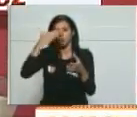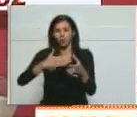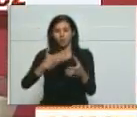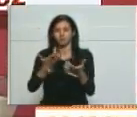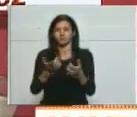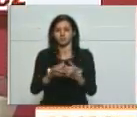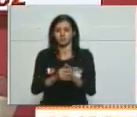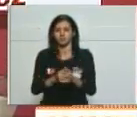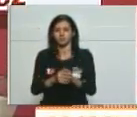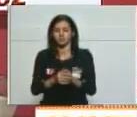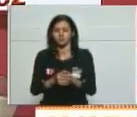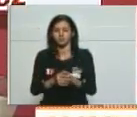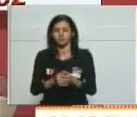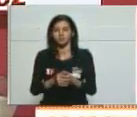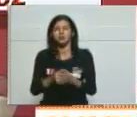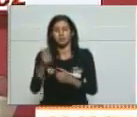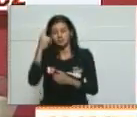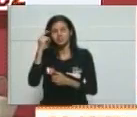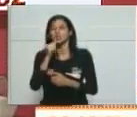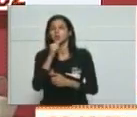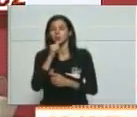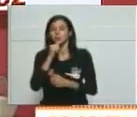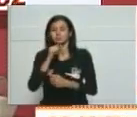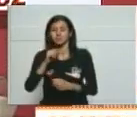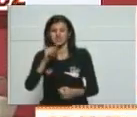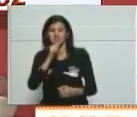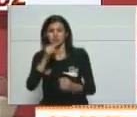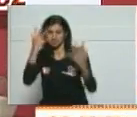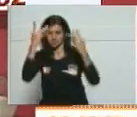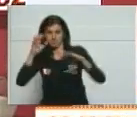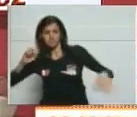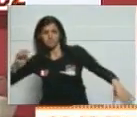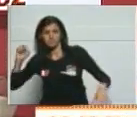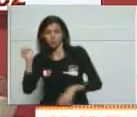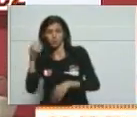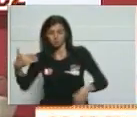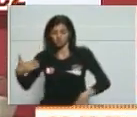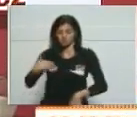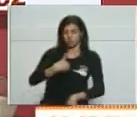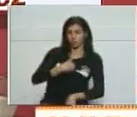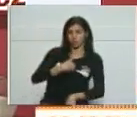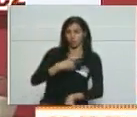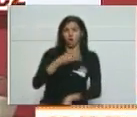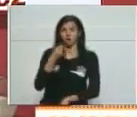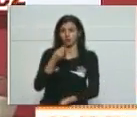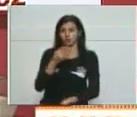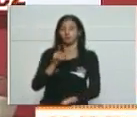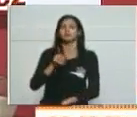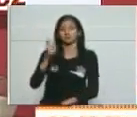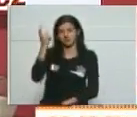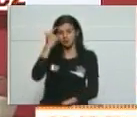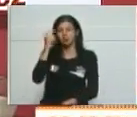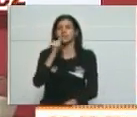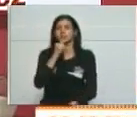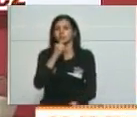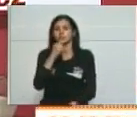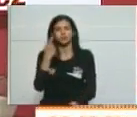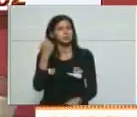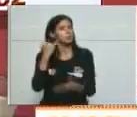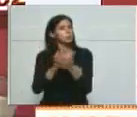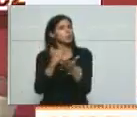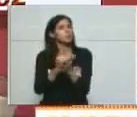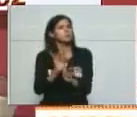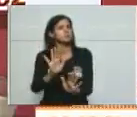y falta determinar cuál fue el individuo. ¿Cuáles son las pruebas de eso? Para eso. Porque uno